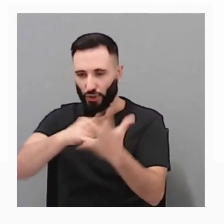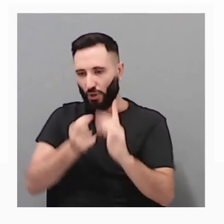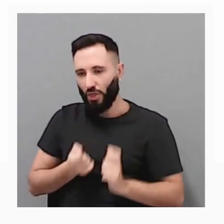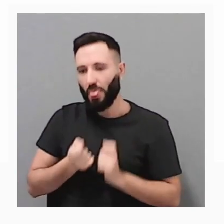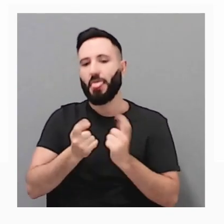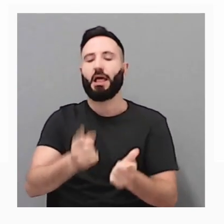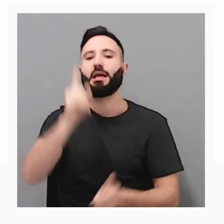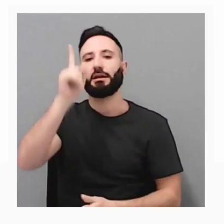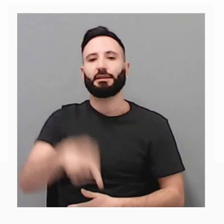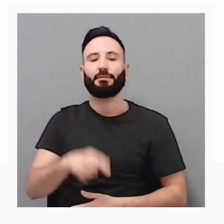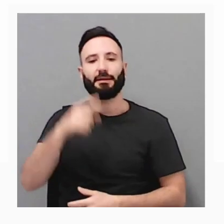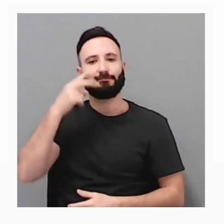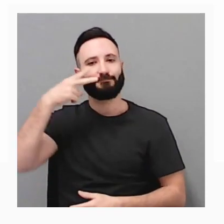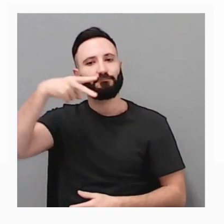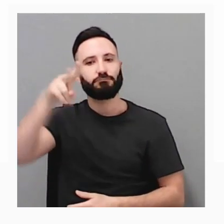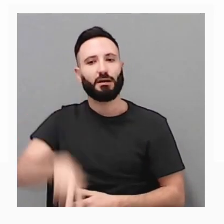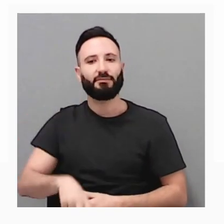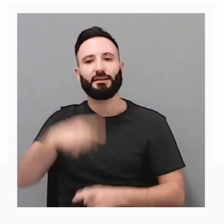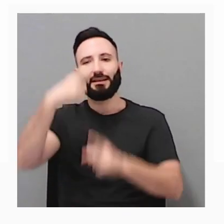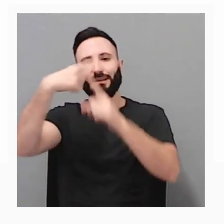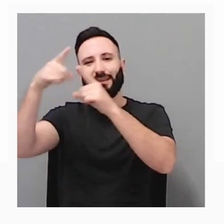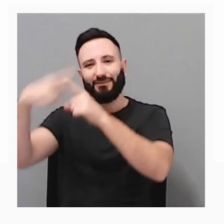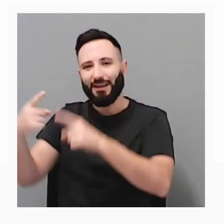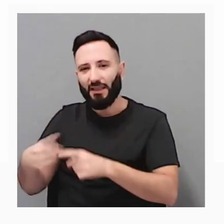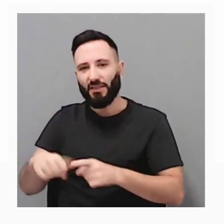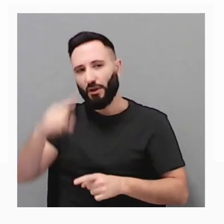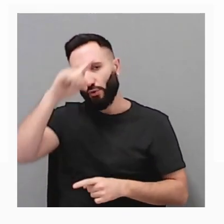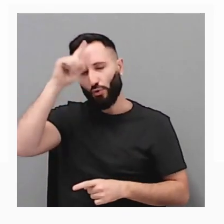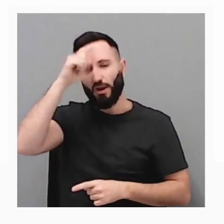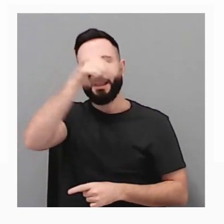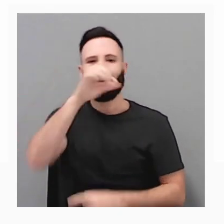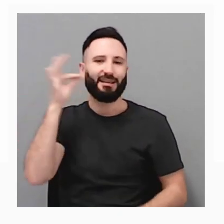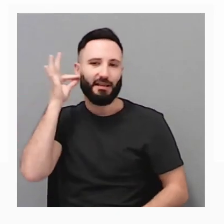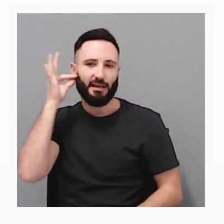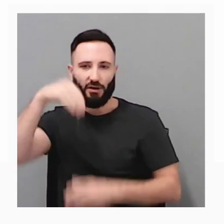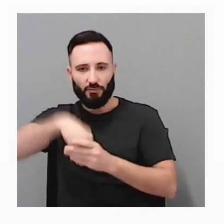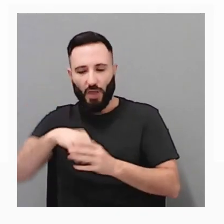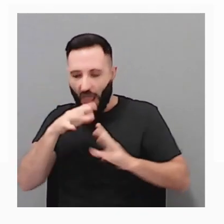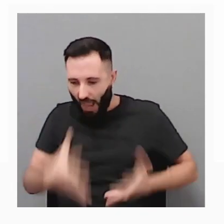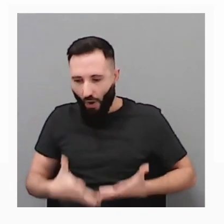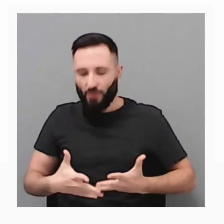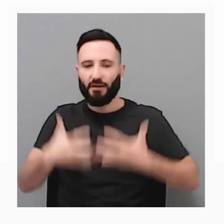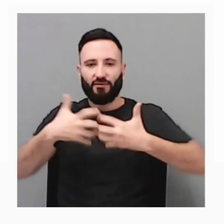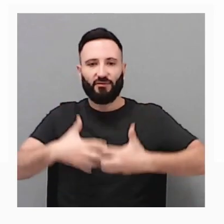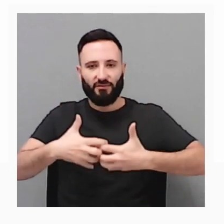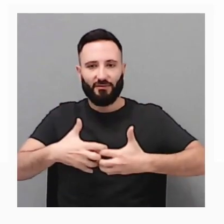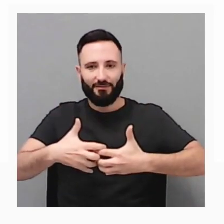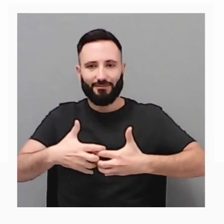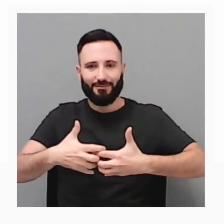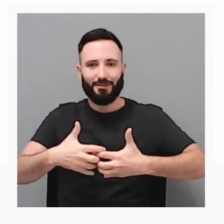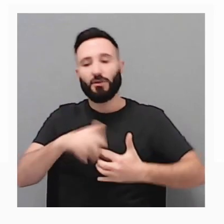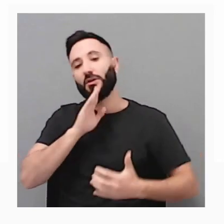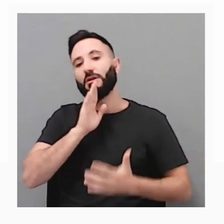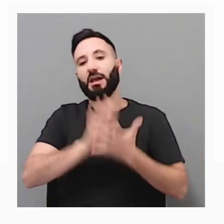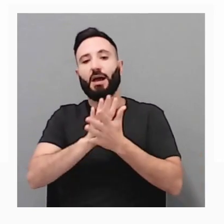reconocer y valorar las diferencias culturales de género que existen, ¿no? Y funcionales, como hablaba también la compañera del tema